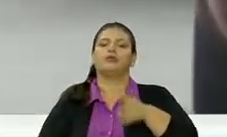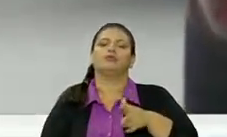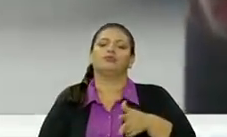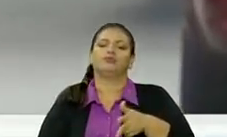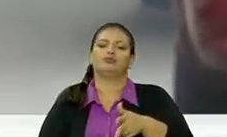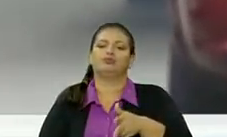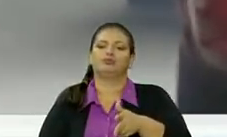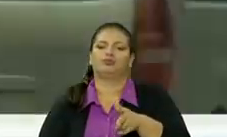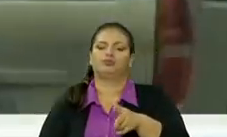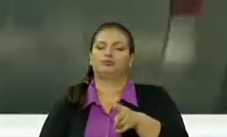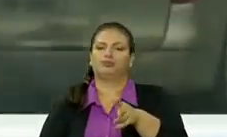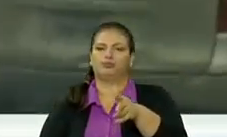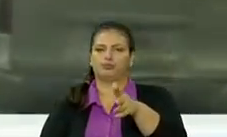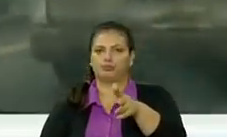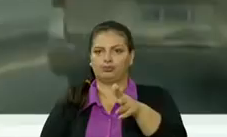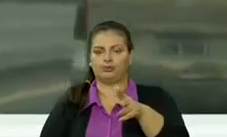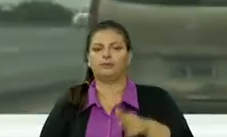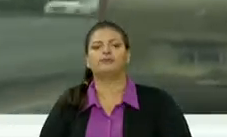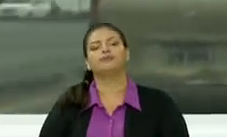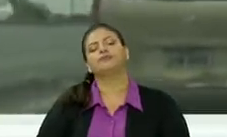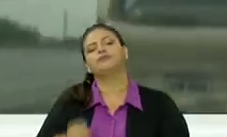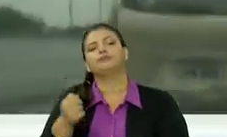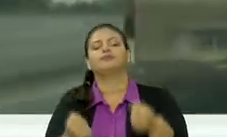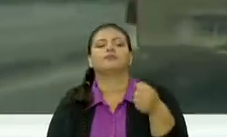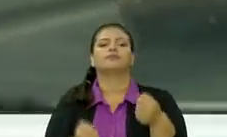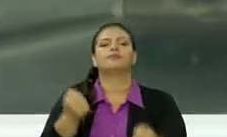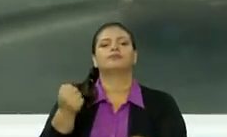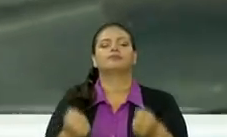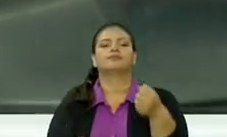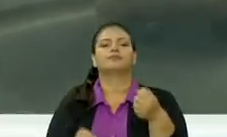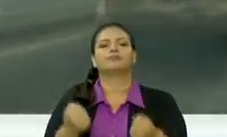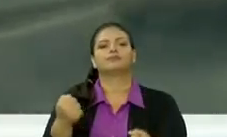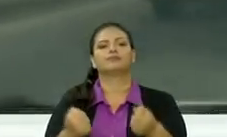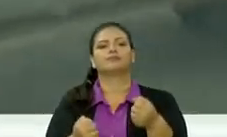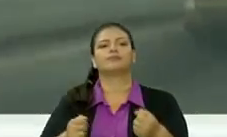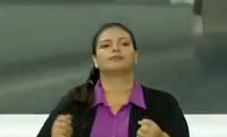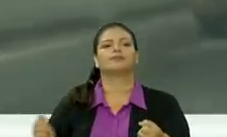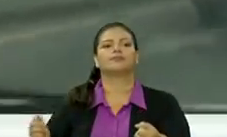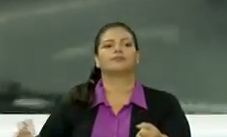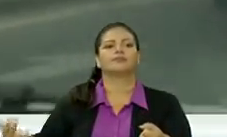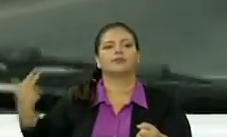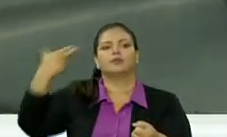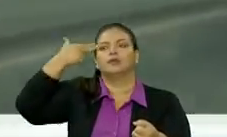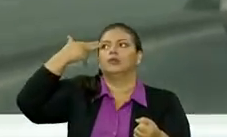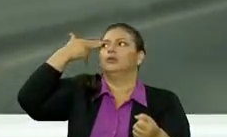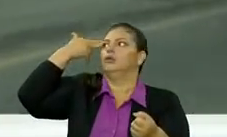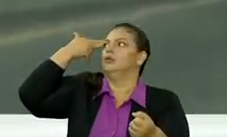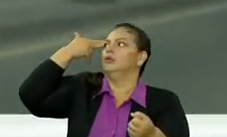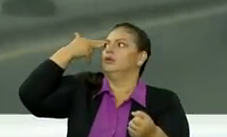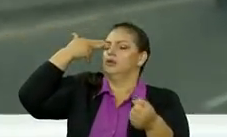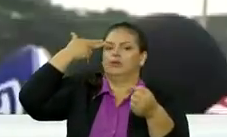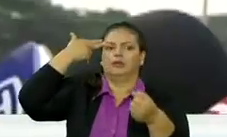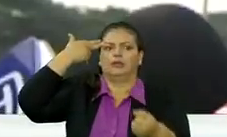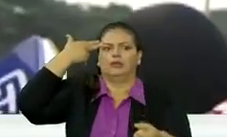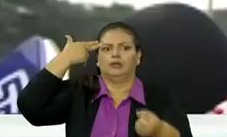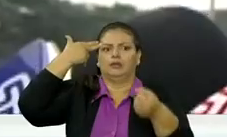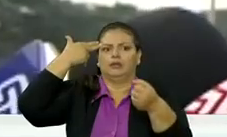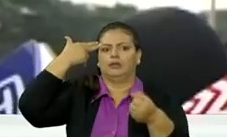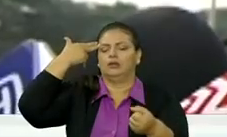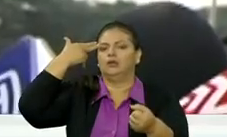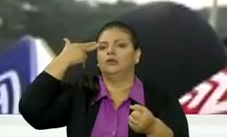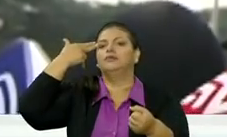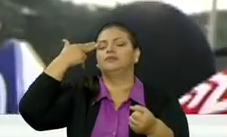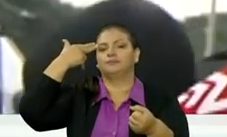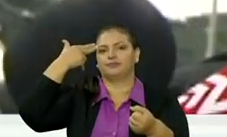de 17 años. No recorrió mucha distancia hasta que le mostraron sus verdaderas intenciones. El